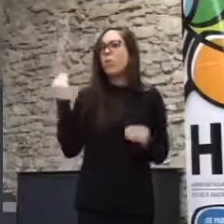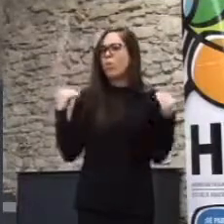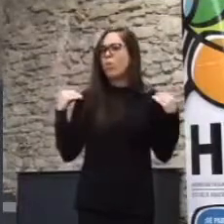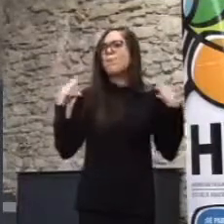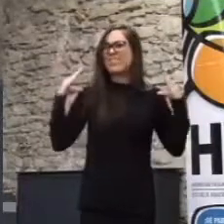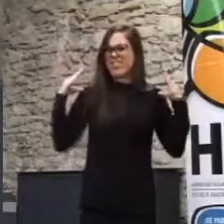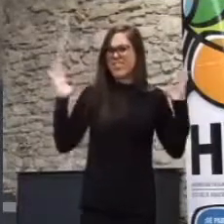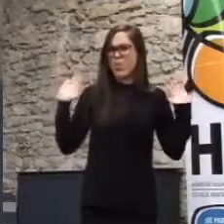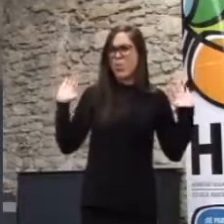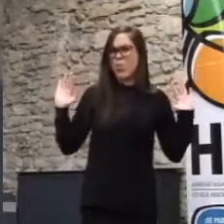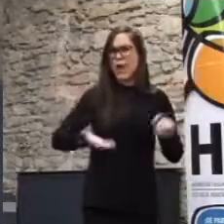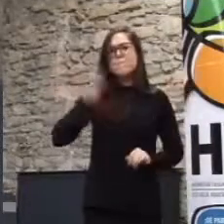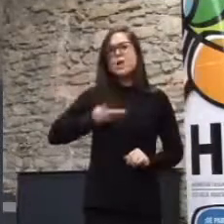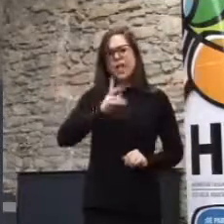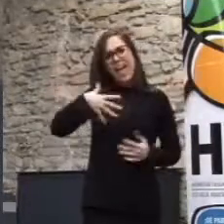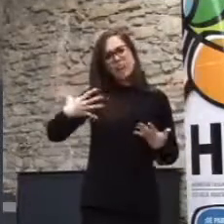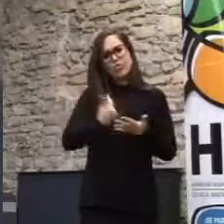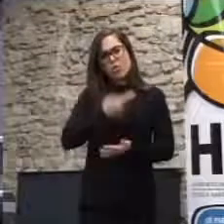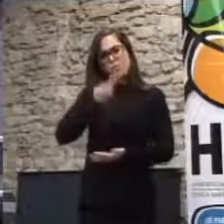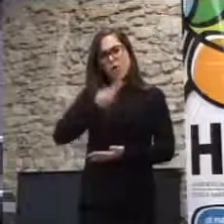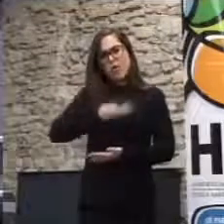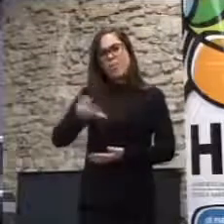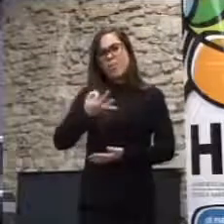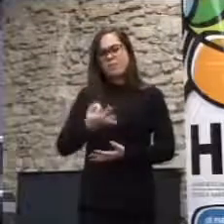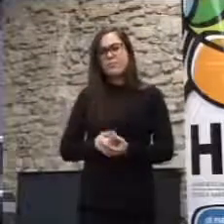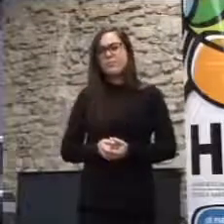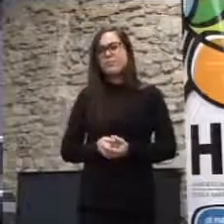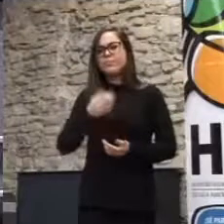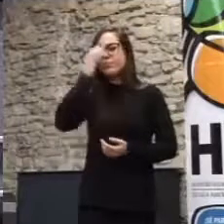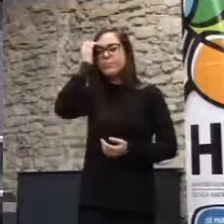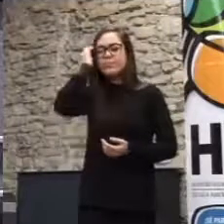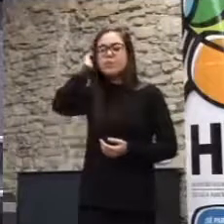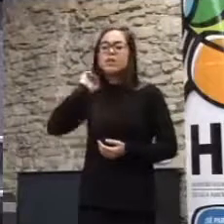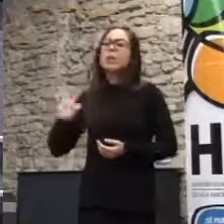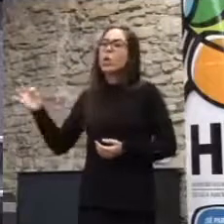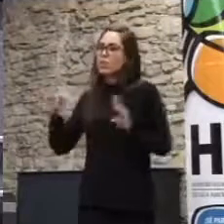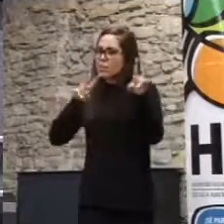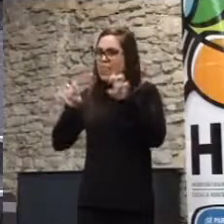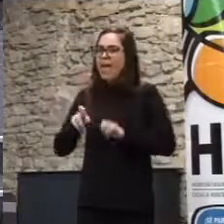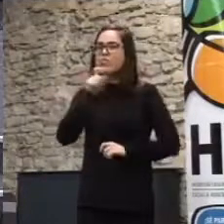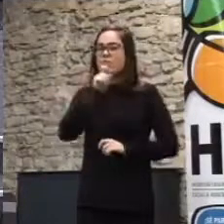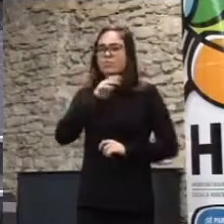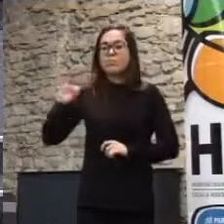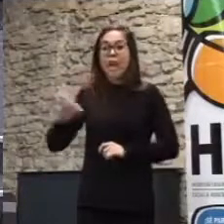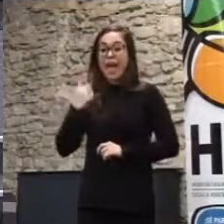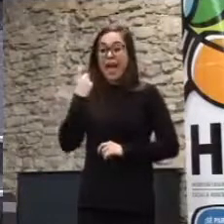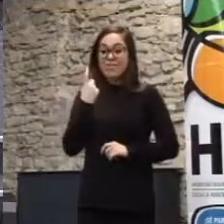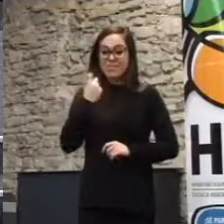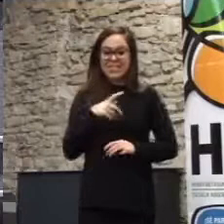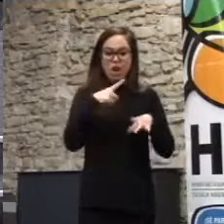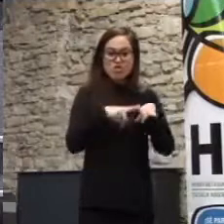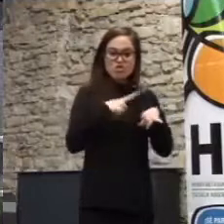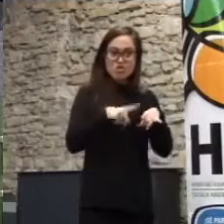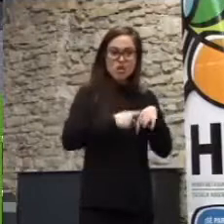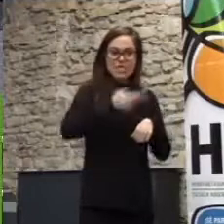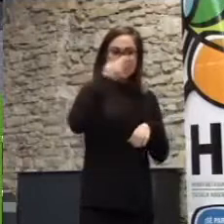debieran importar. Pero es muy técnico, sí. Nos vamos a unos niveles muy complejos. Pero tenemos que hacer interesante lo importante. Es